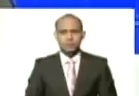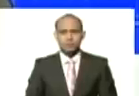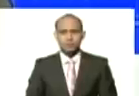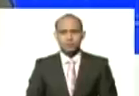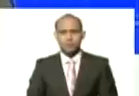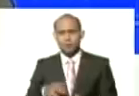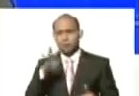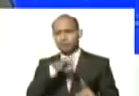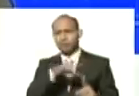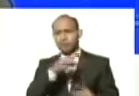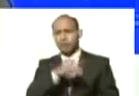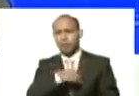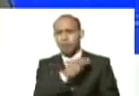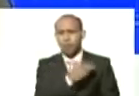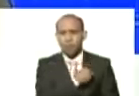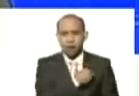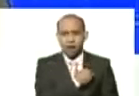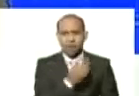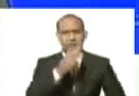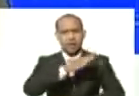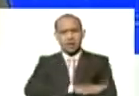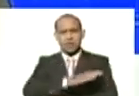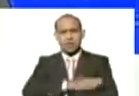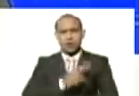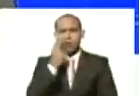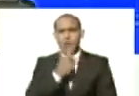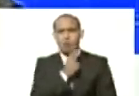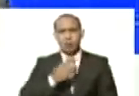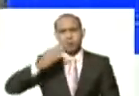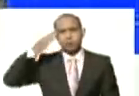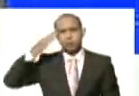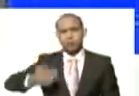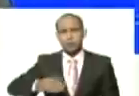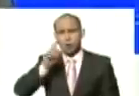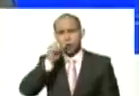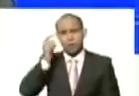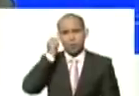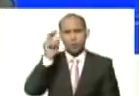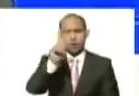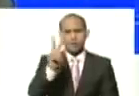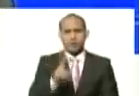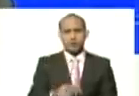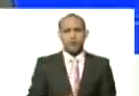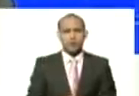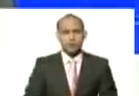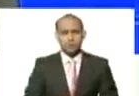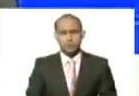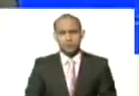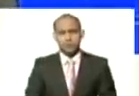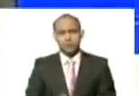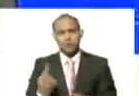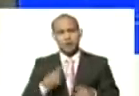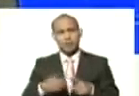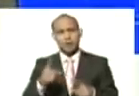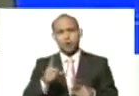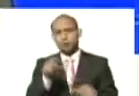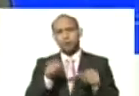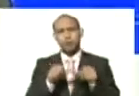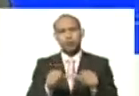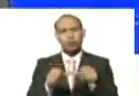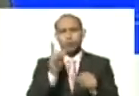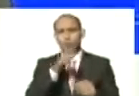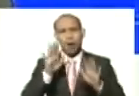subestimando la moral, la disciplina, el compromiso del soldado y la soldada venezolana. Pero eso no paran, no